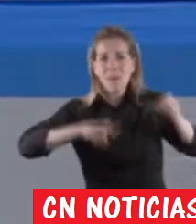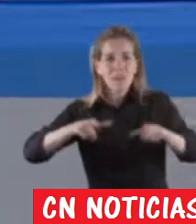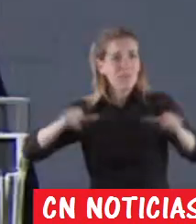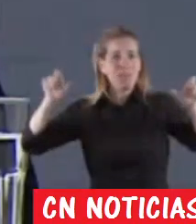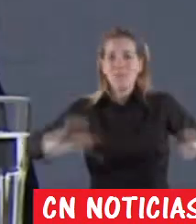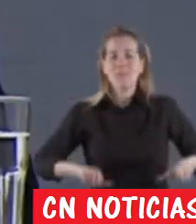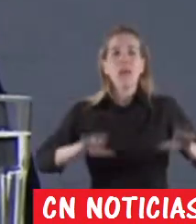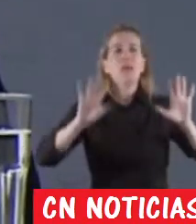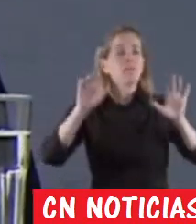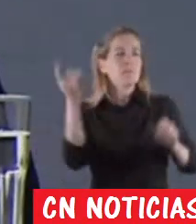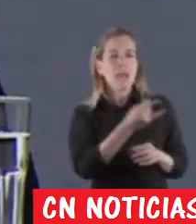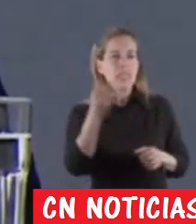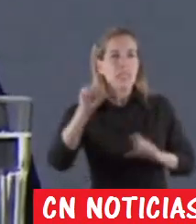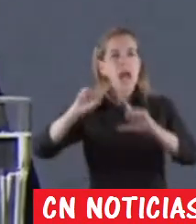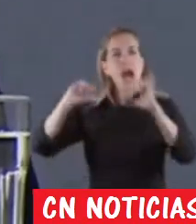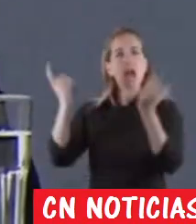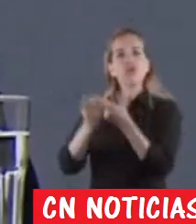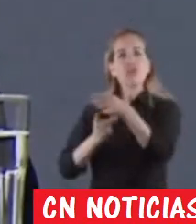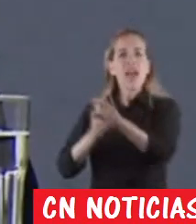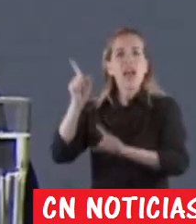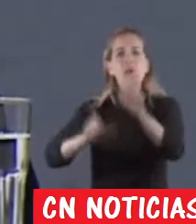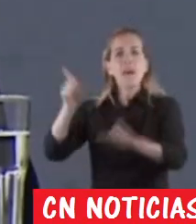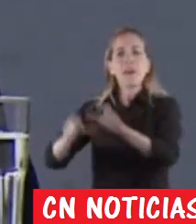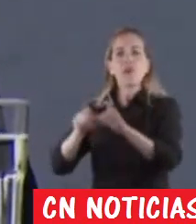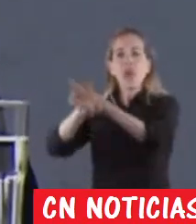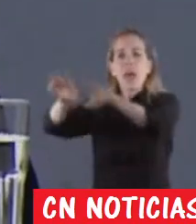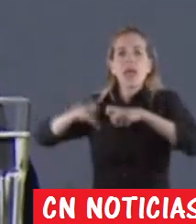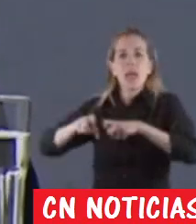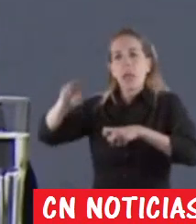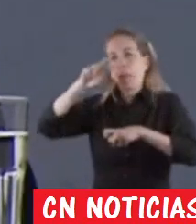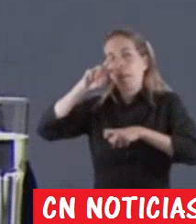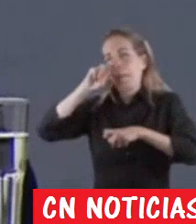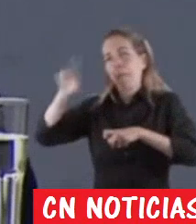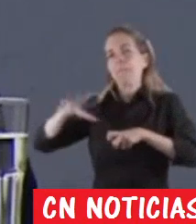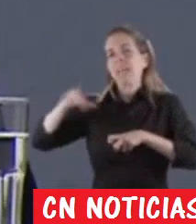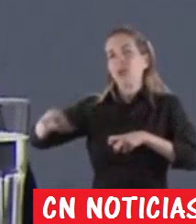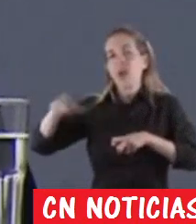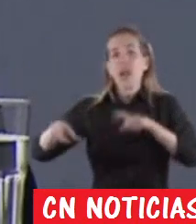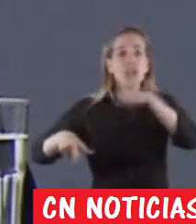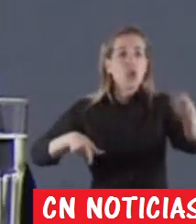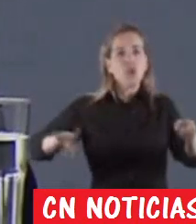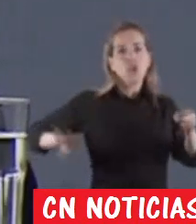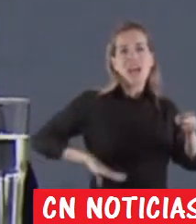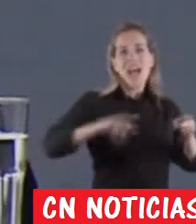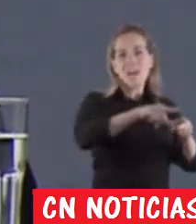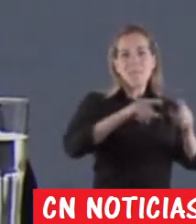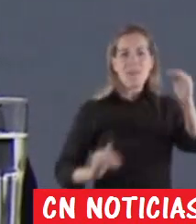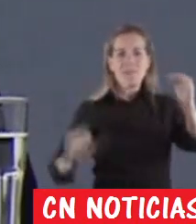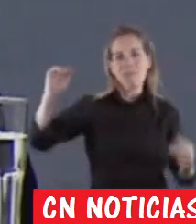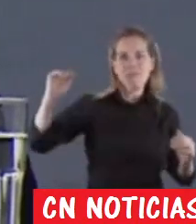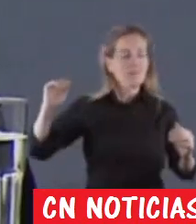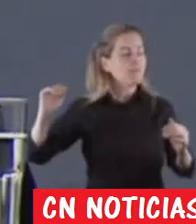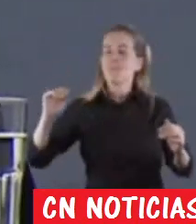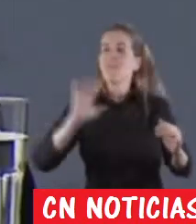donde algunos ganan mucho y millones padecen hambre. Eso no es una sociedad, eso es una estafa. Y